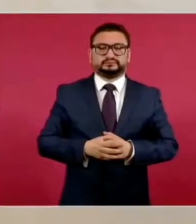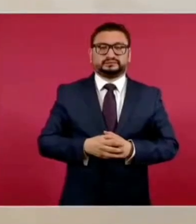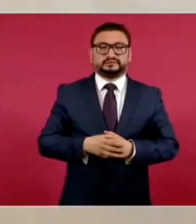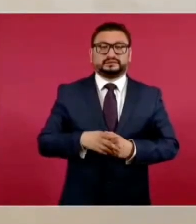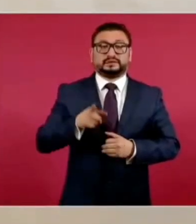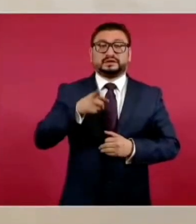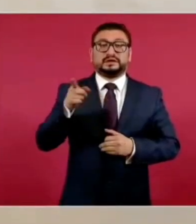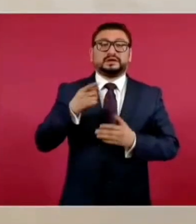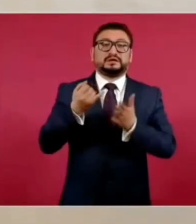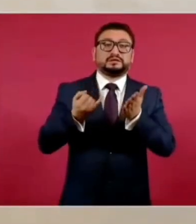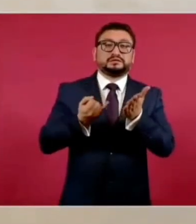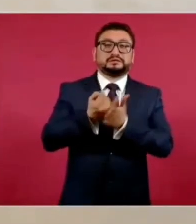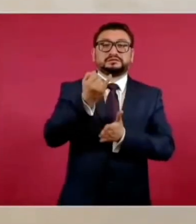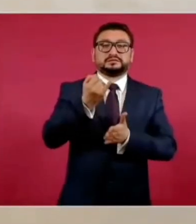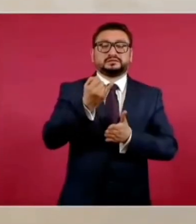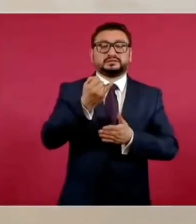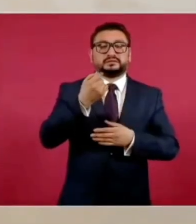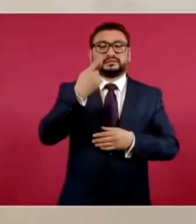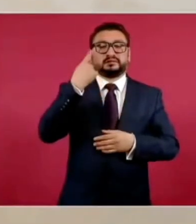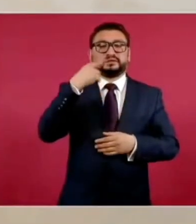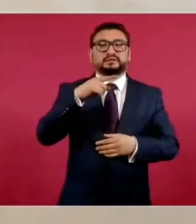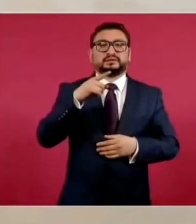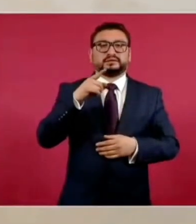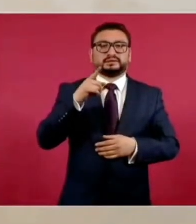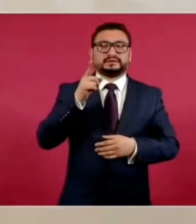Deciden que no esté